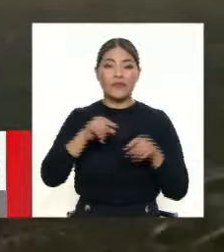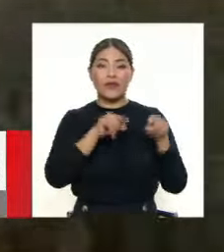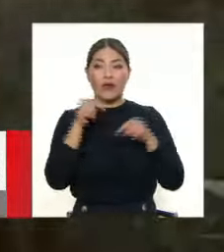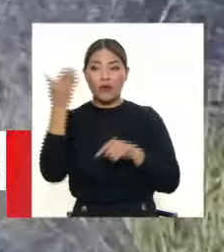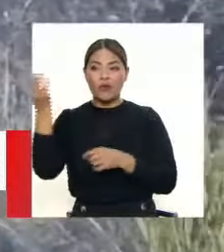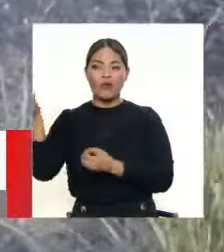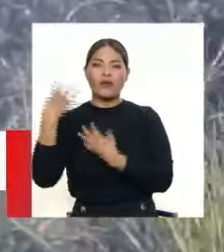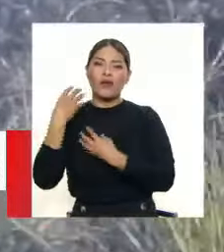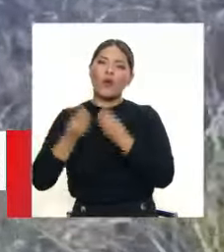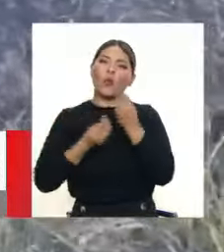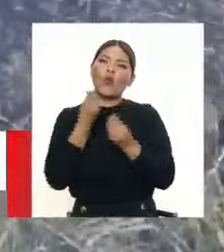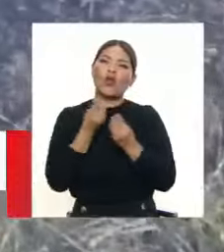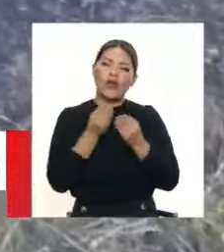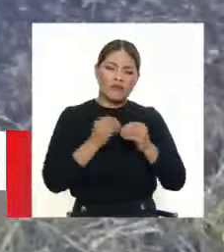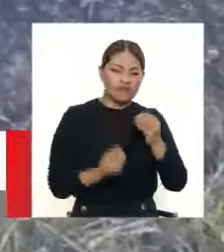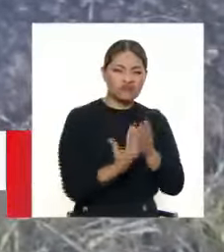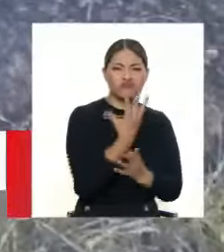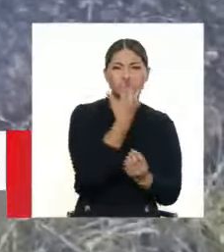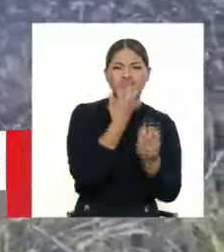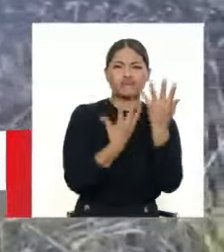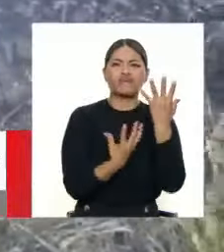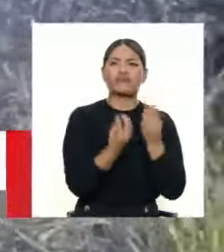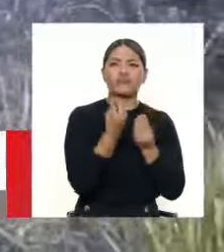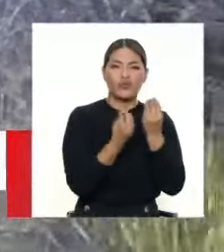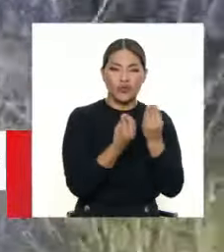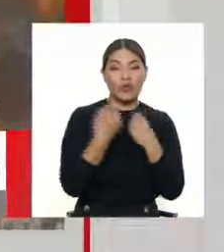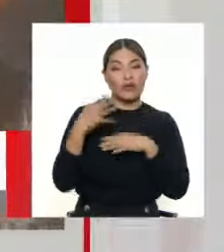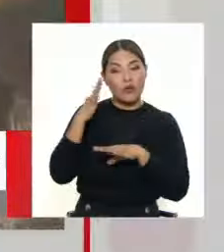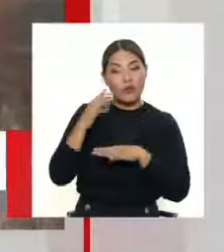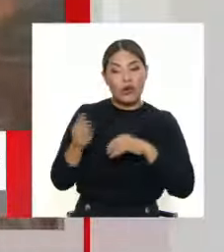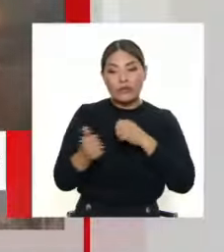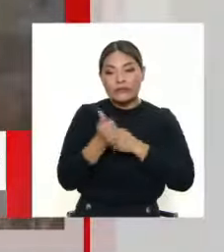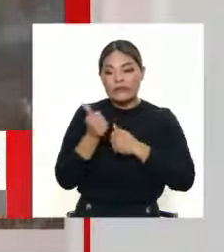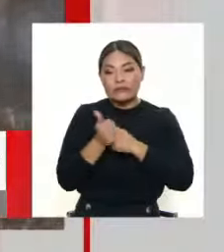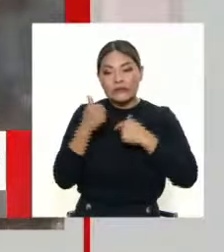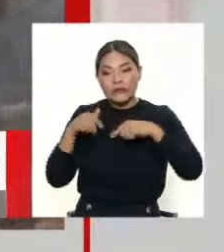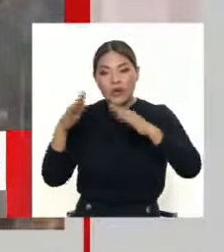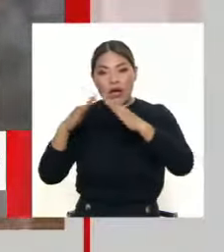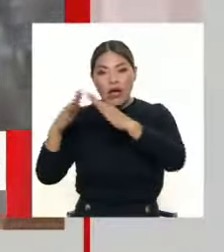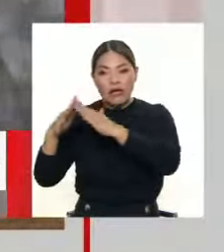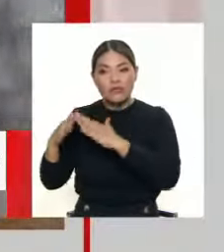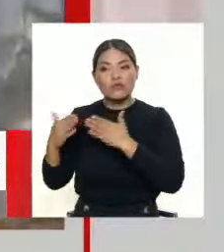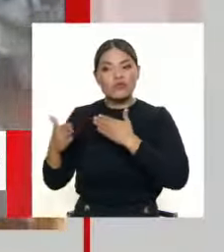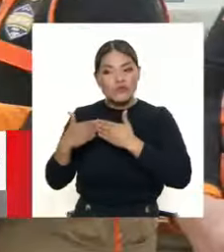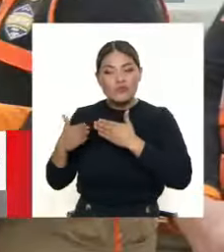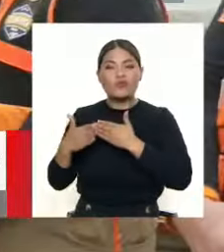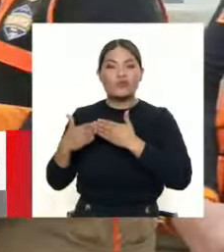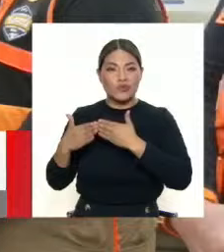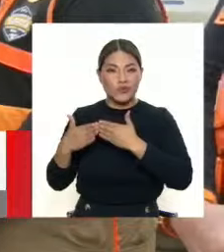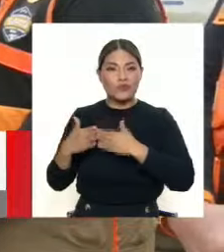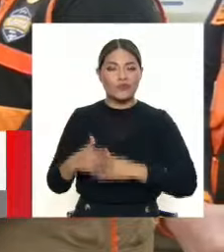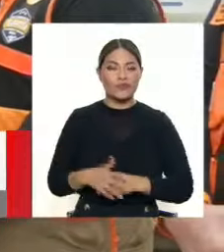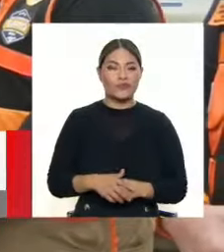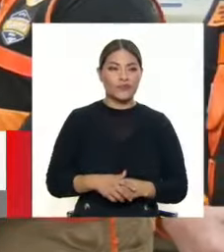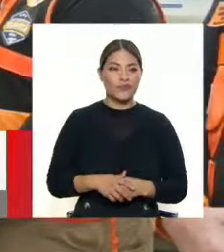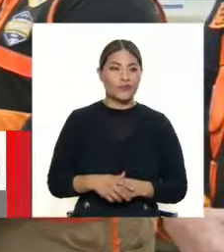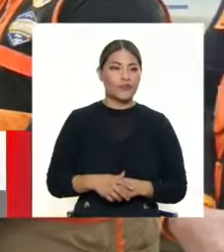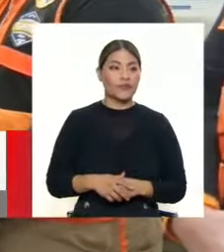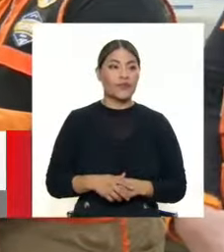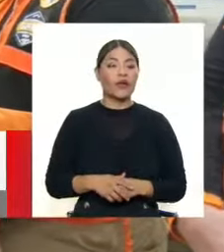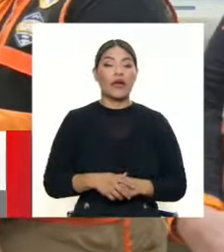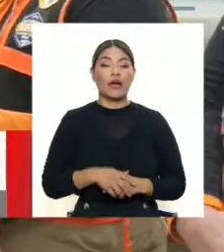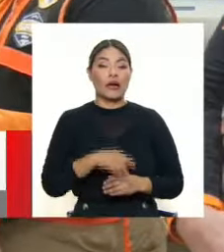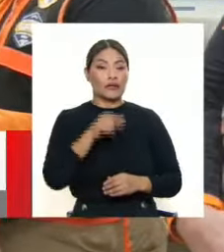incendios forestales. Además, descartó que el fuego esté amenazando las viviendas de la población cercana. Tenemos nosotros la